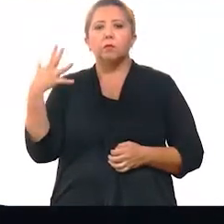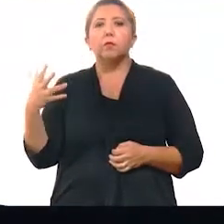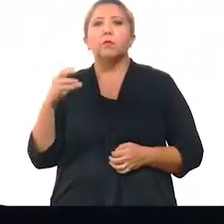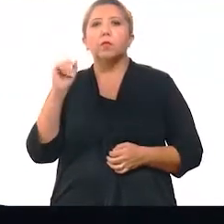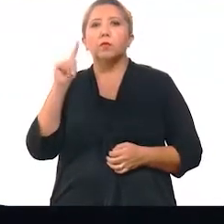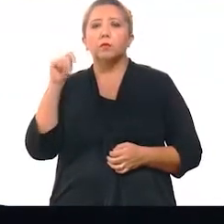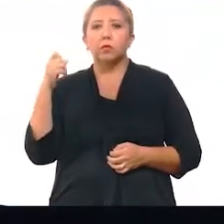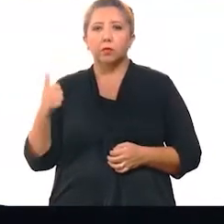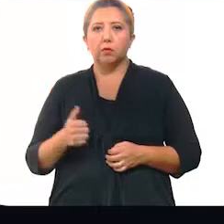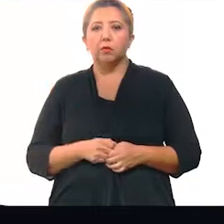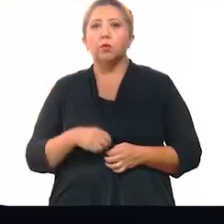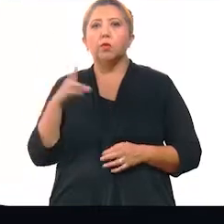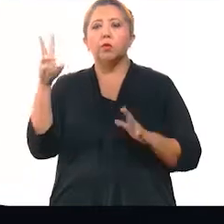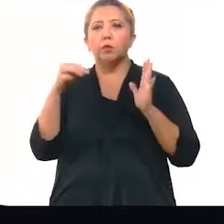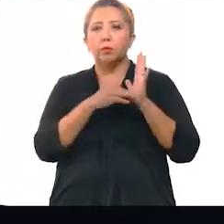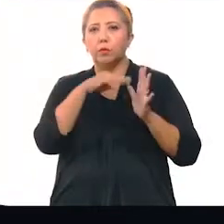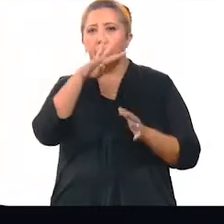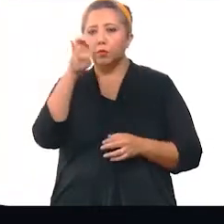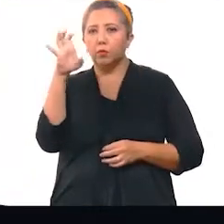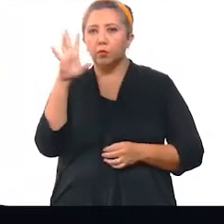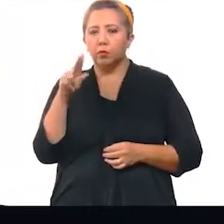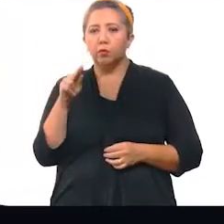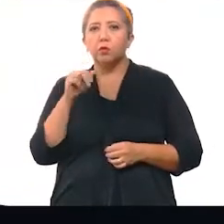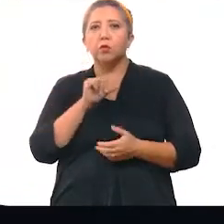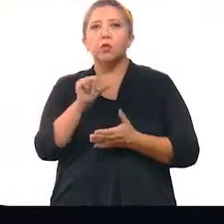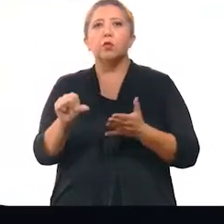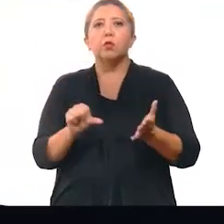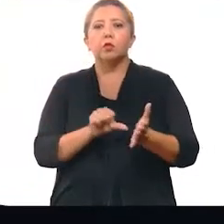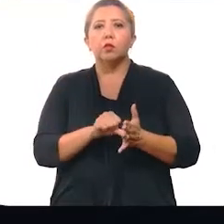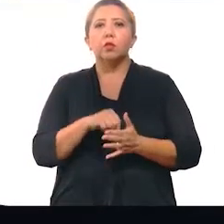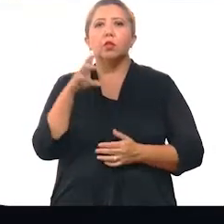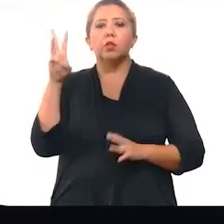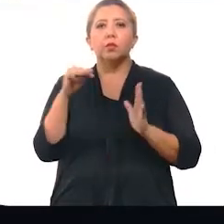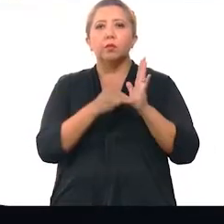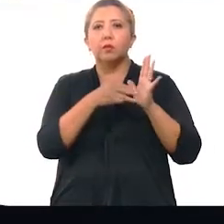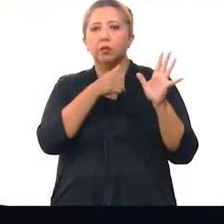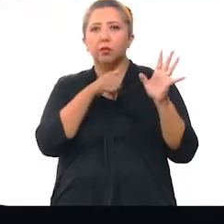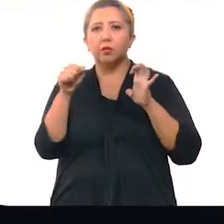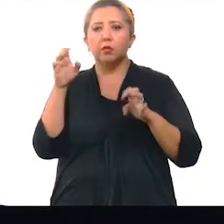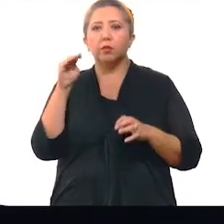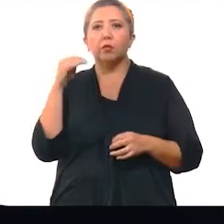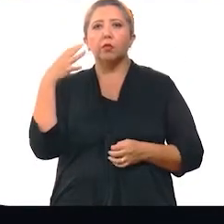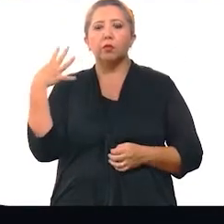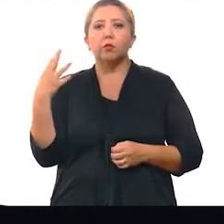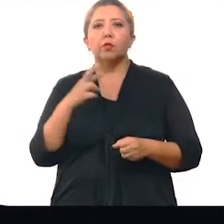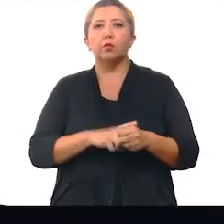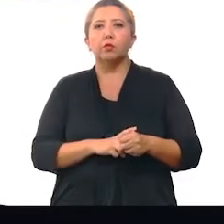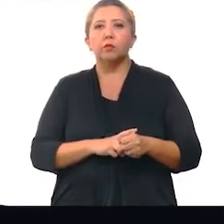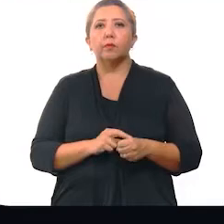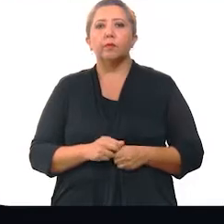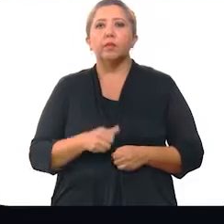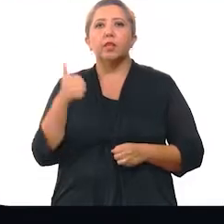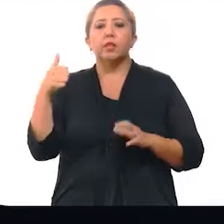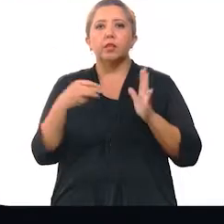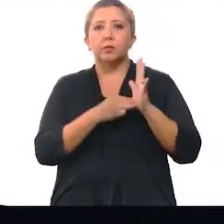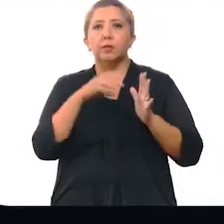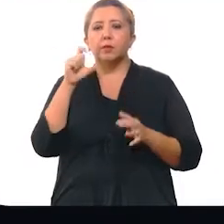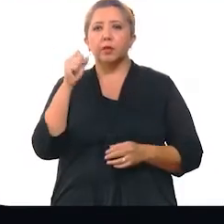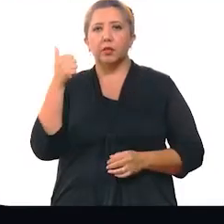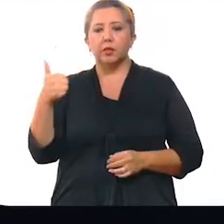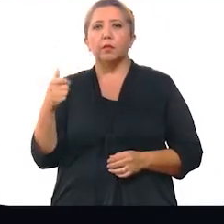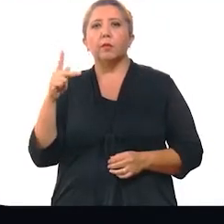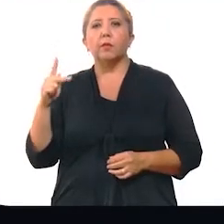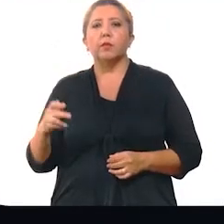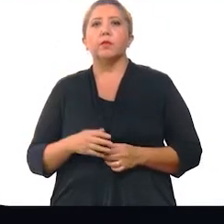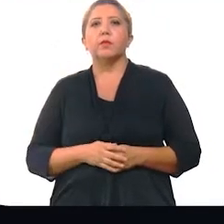6.735 en la zona oriente, 2.480 en la zona centro, 3.694 en la zona sur, 6.026 en la